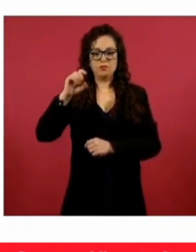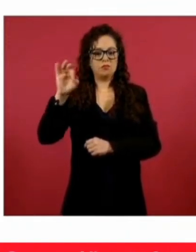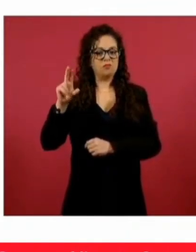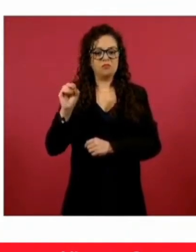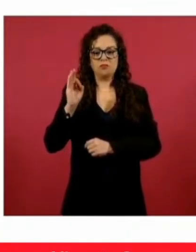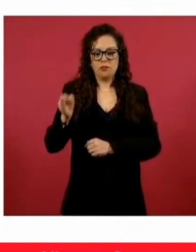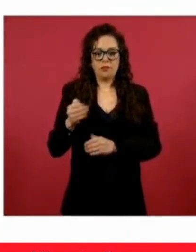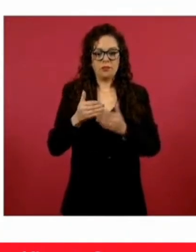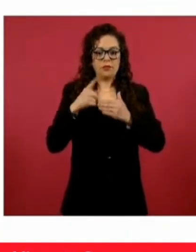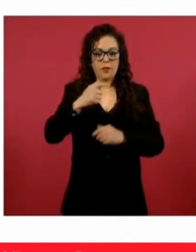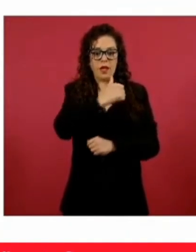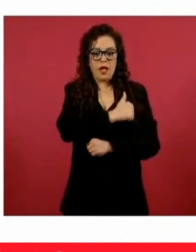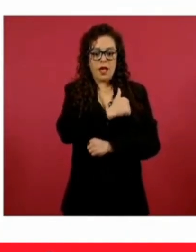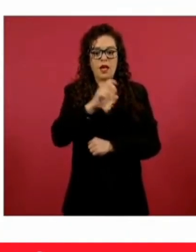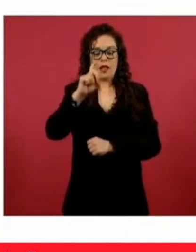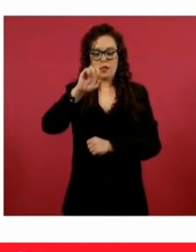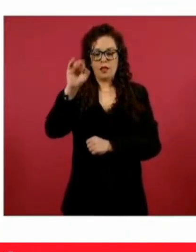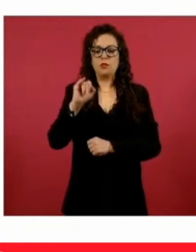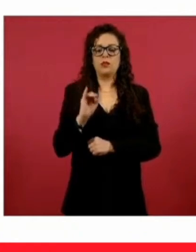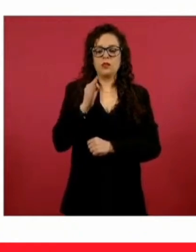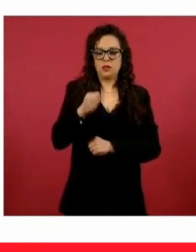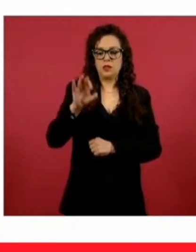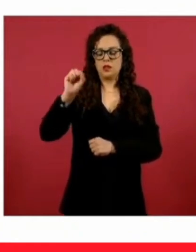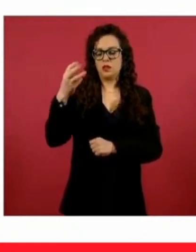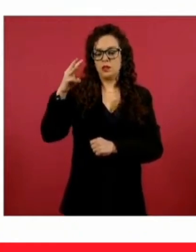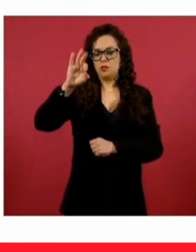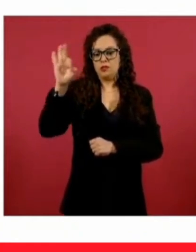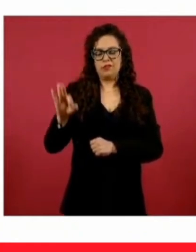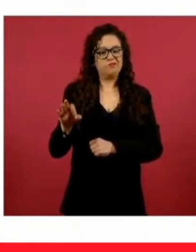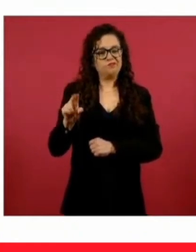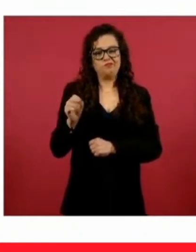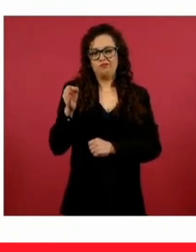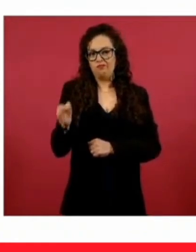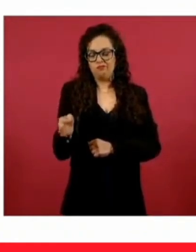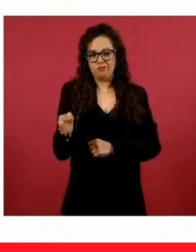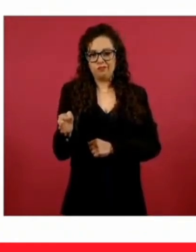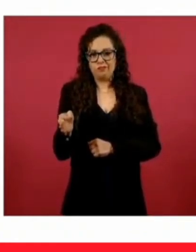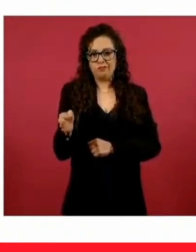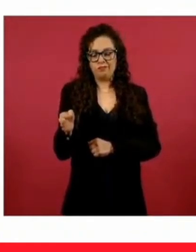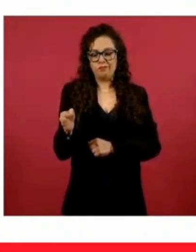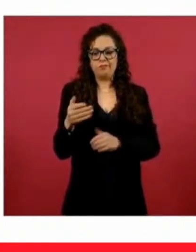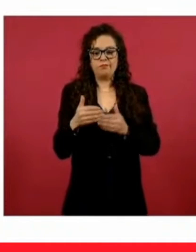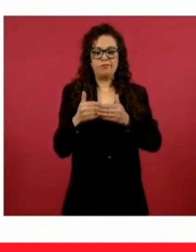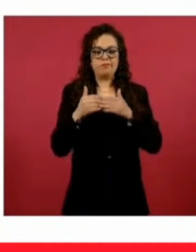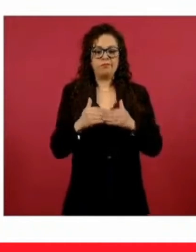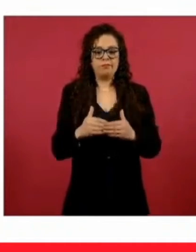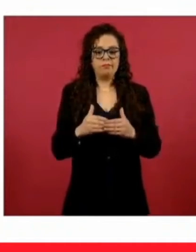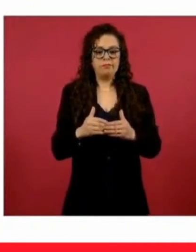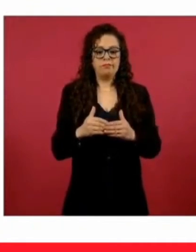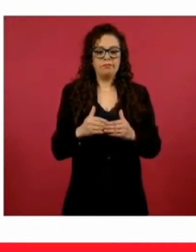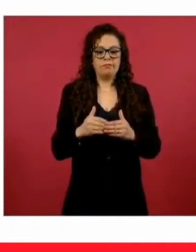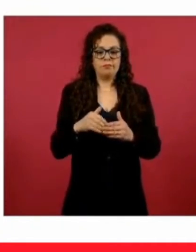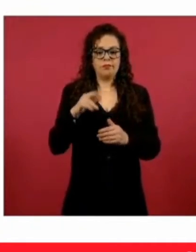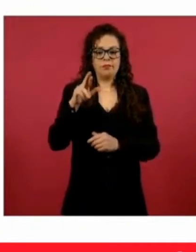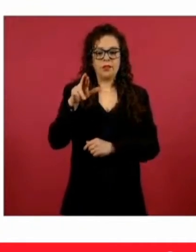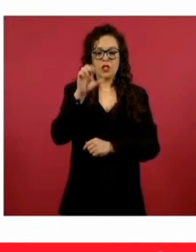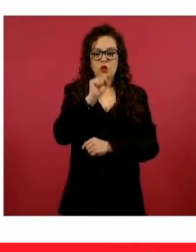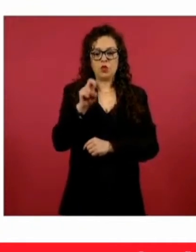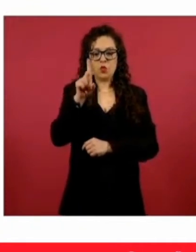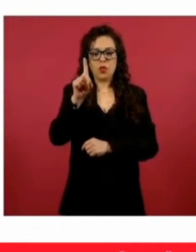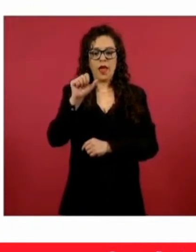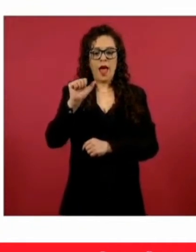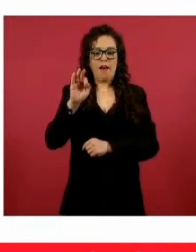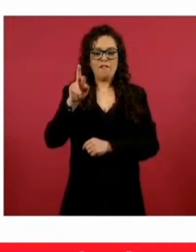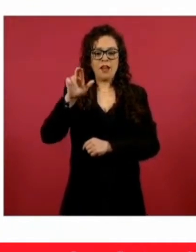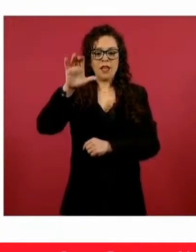Canadá, el 30% de aceptación y el 63% de rechazo. Cyril Ramaphosa de Sudáfrica